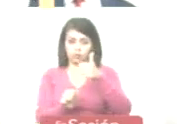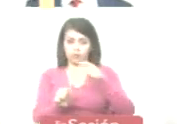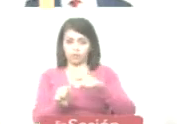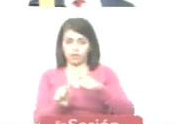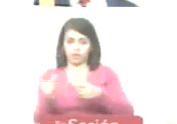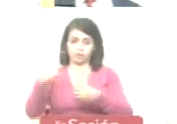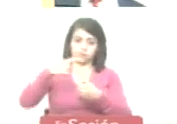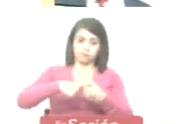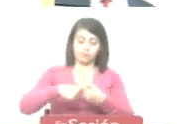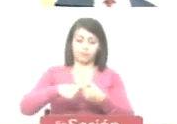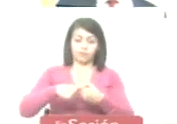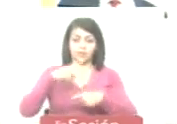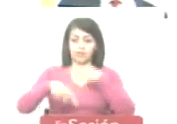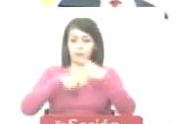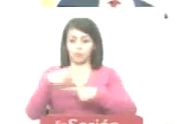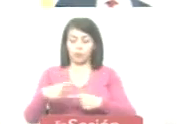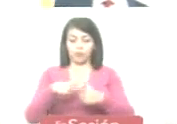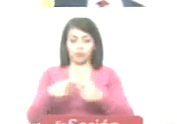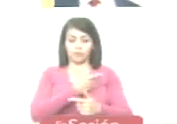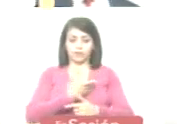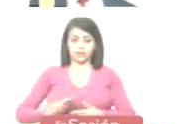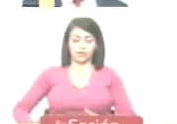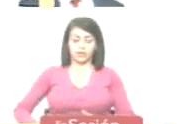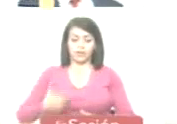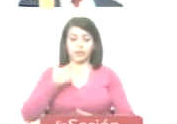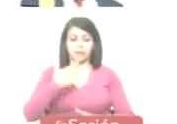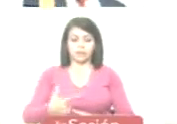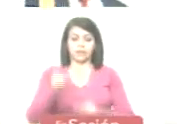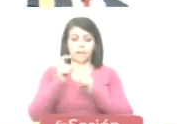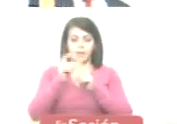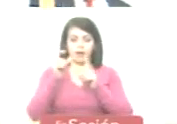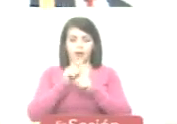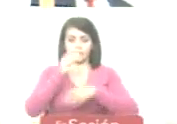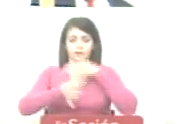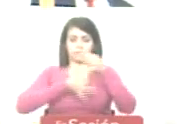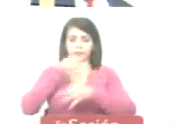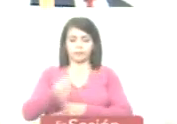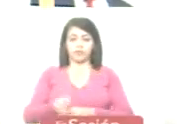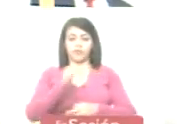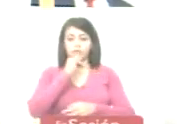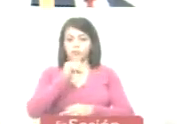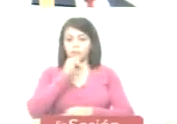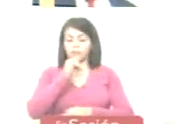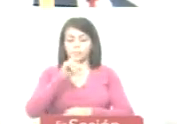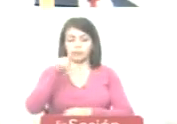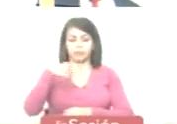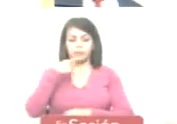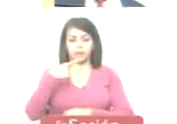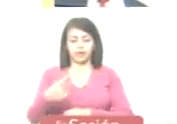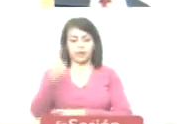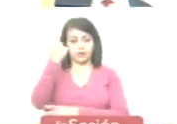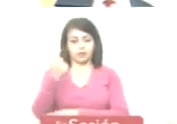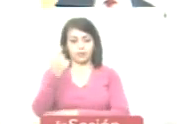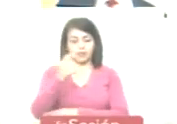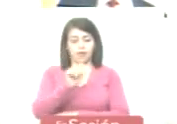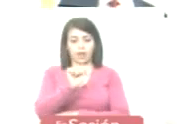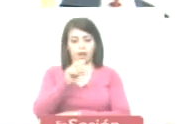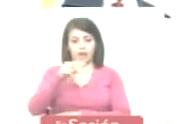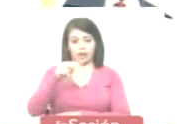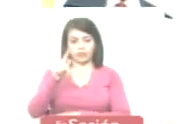suplentes. Consecutivamente, el presidente cedió el derecho de palabra para puntos de información a los diputados